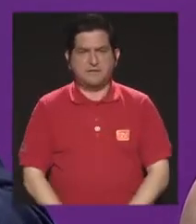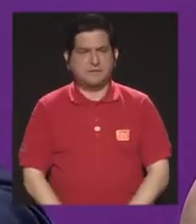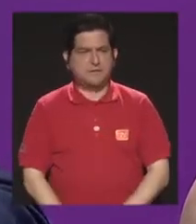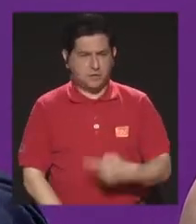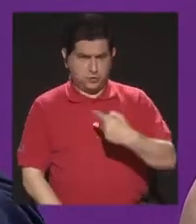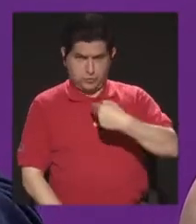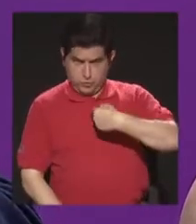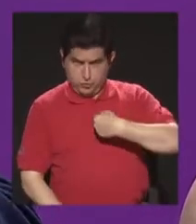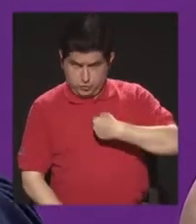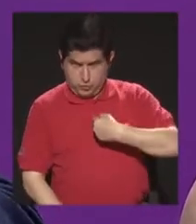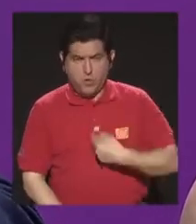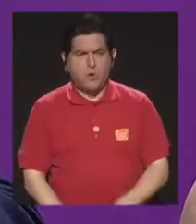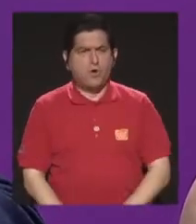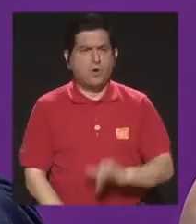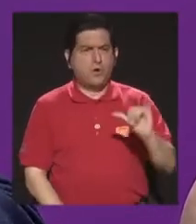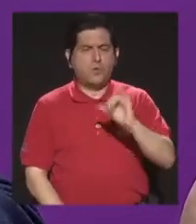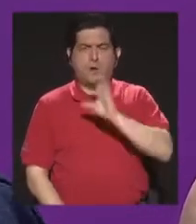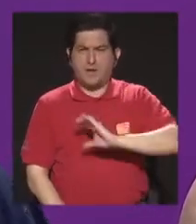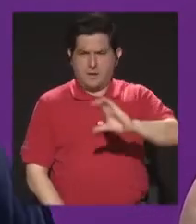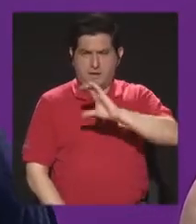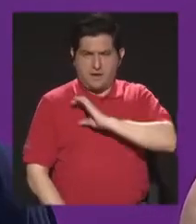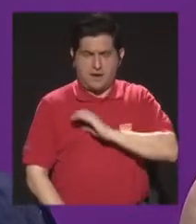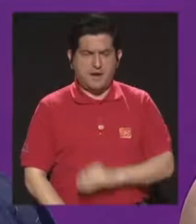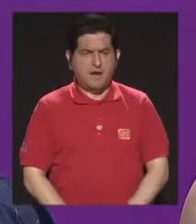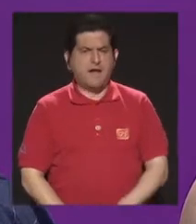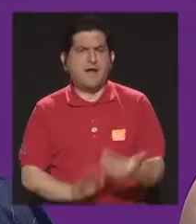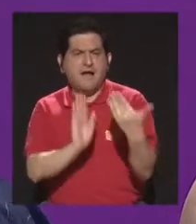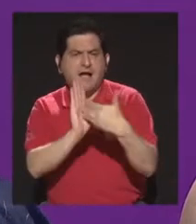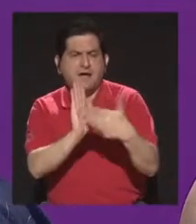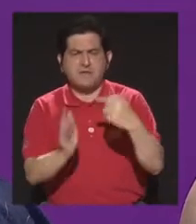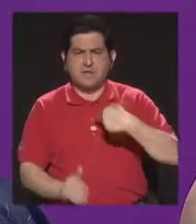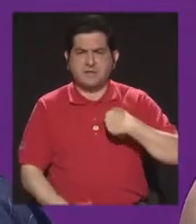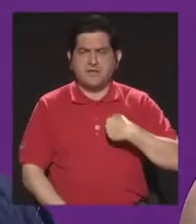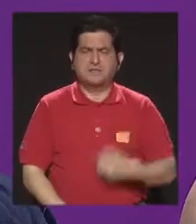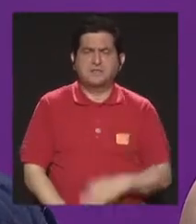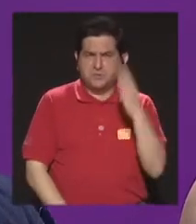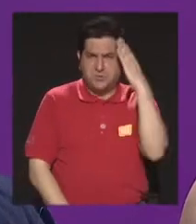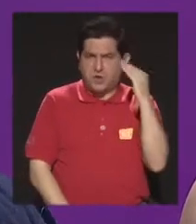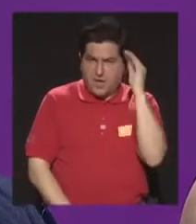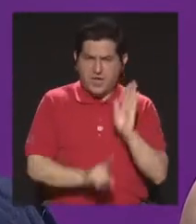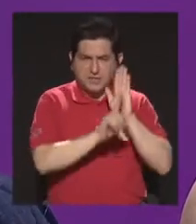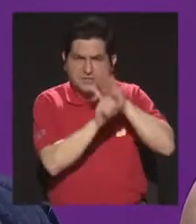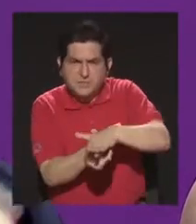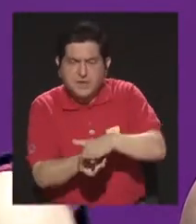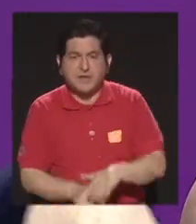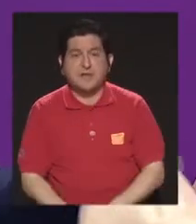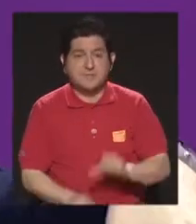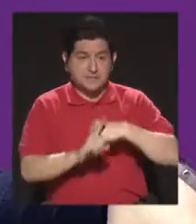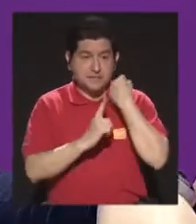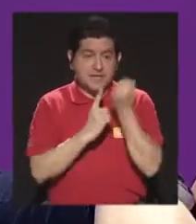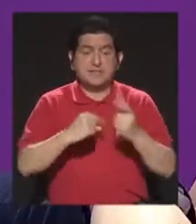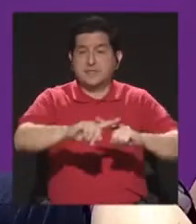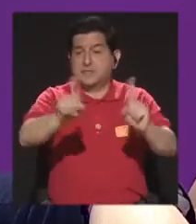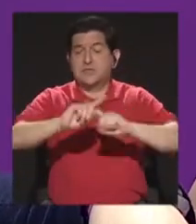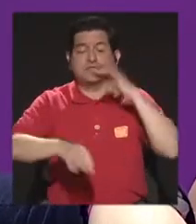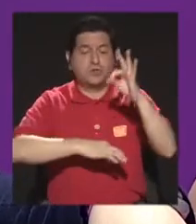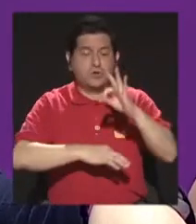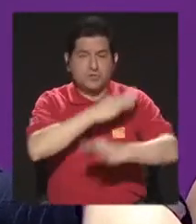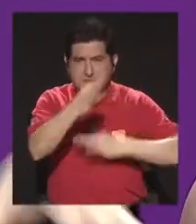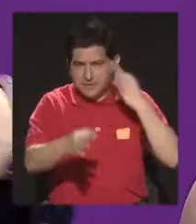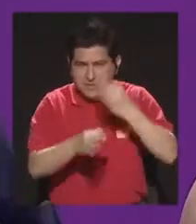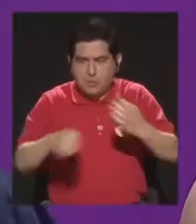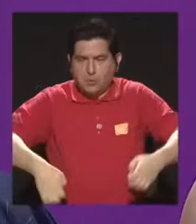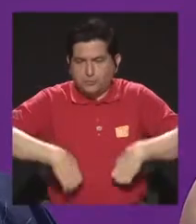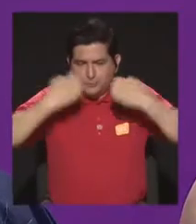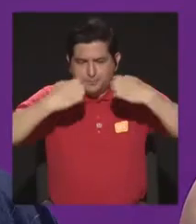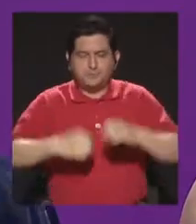me identifico yo, mis cualidades afectan la manera en que experimento el acoso. Y entonces ahí es donde el acoso se empieza a dar en distintas formas.